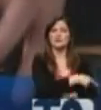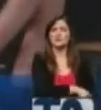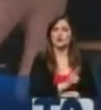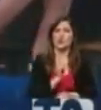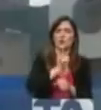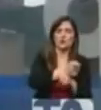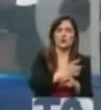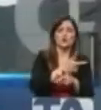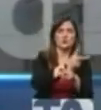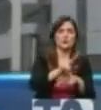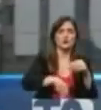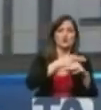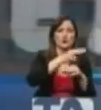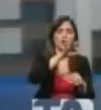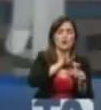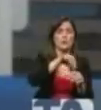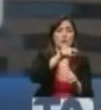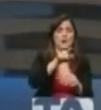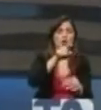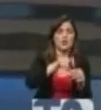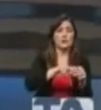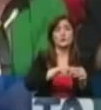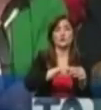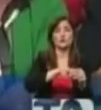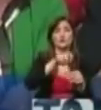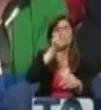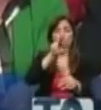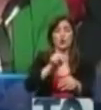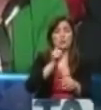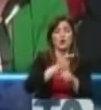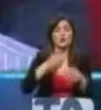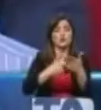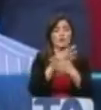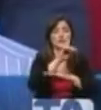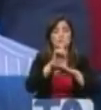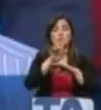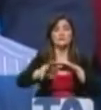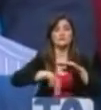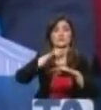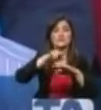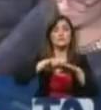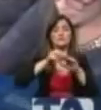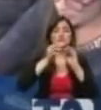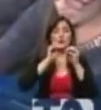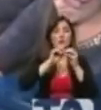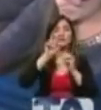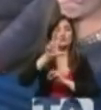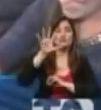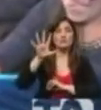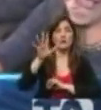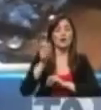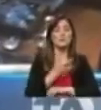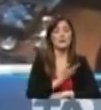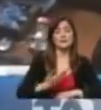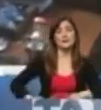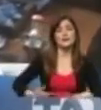al Consejo Nacional Electoral que no se inscriba a la nueva Directiva Nacional del Oficialismo, presidida por